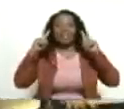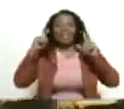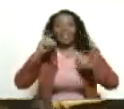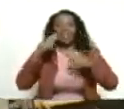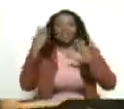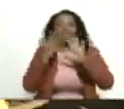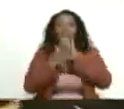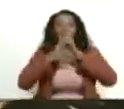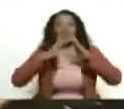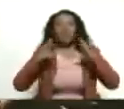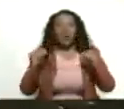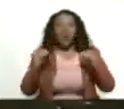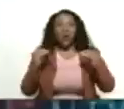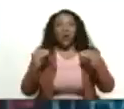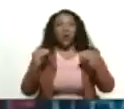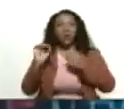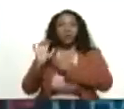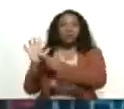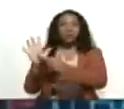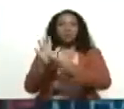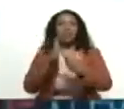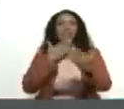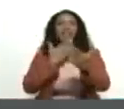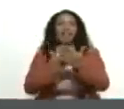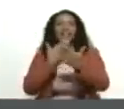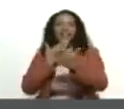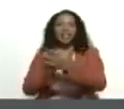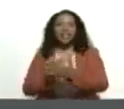sobre todo con su ejemplo. Muchas gracias.